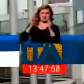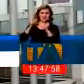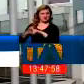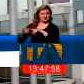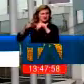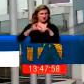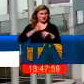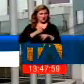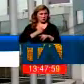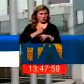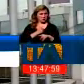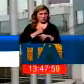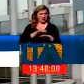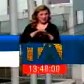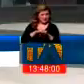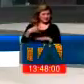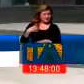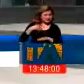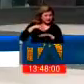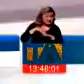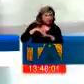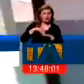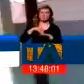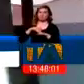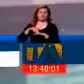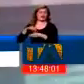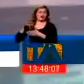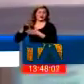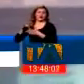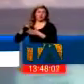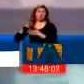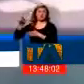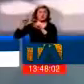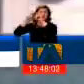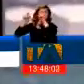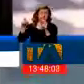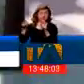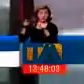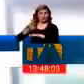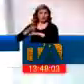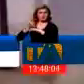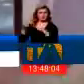de un consorcio que no estaría autorizado a emitir pólizas de seguros.